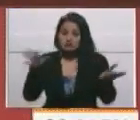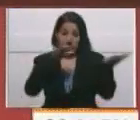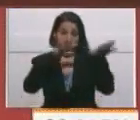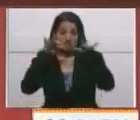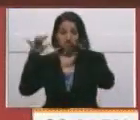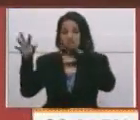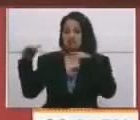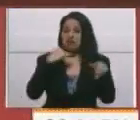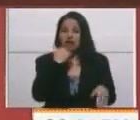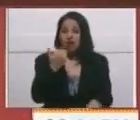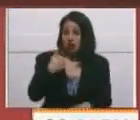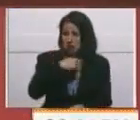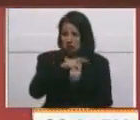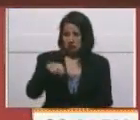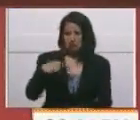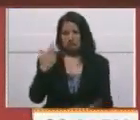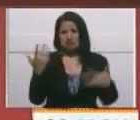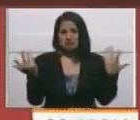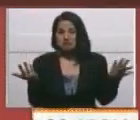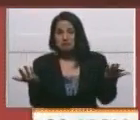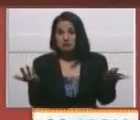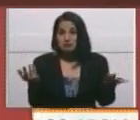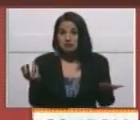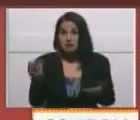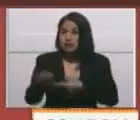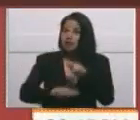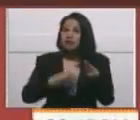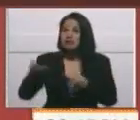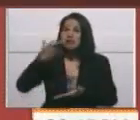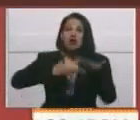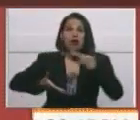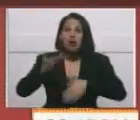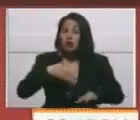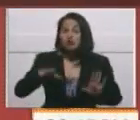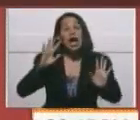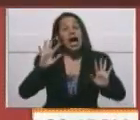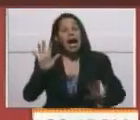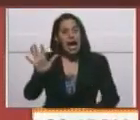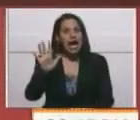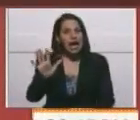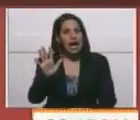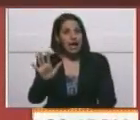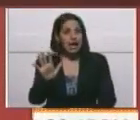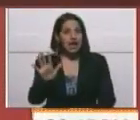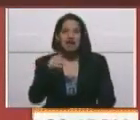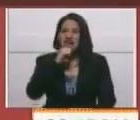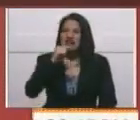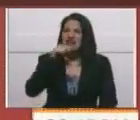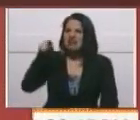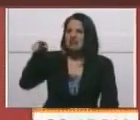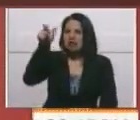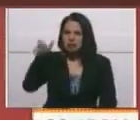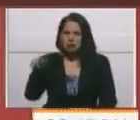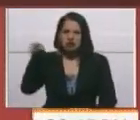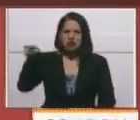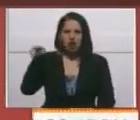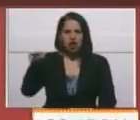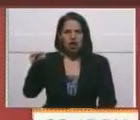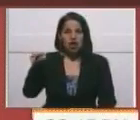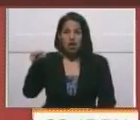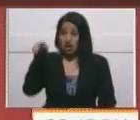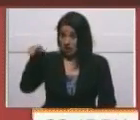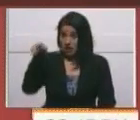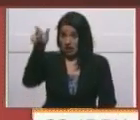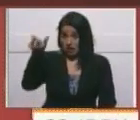naturaleza si ellos estaban haciendo negocios para entrar en este club importante de